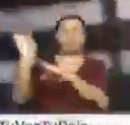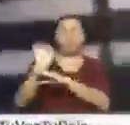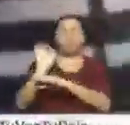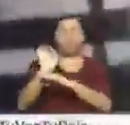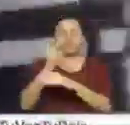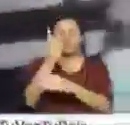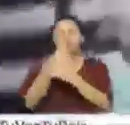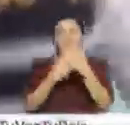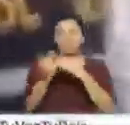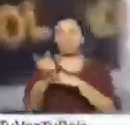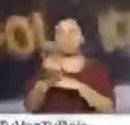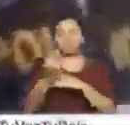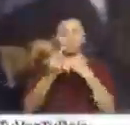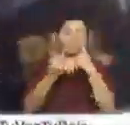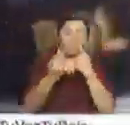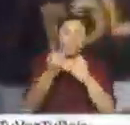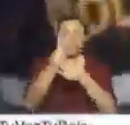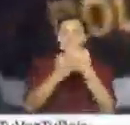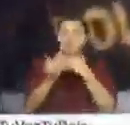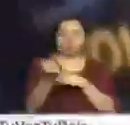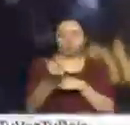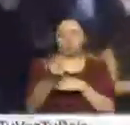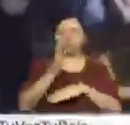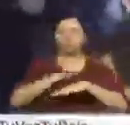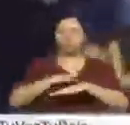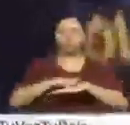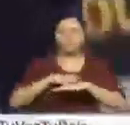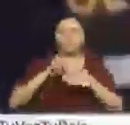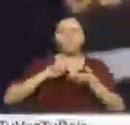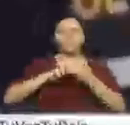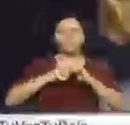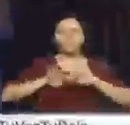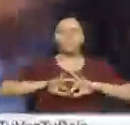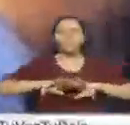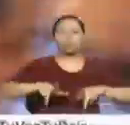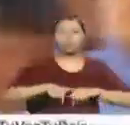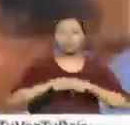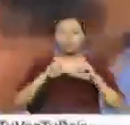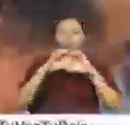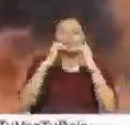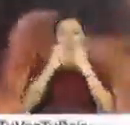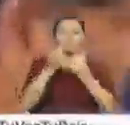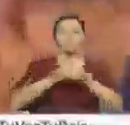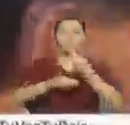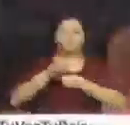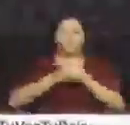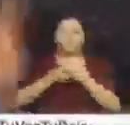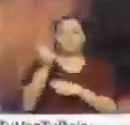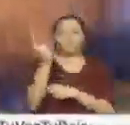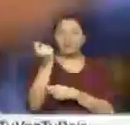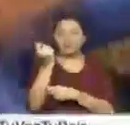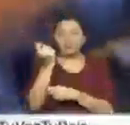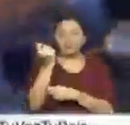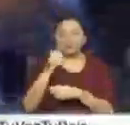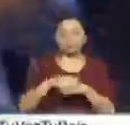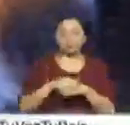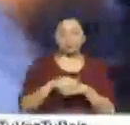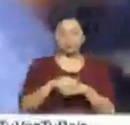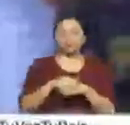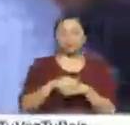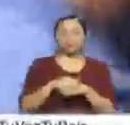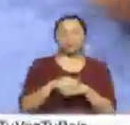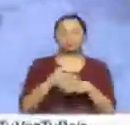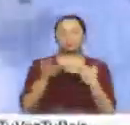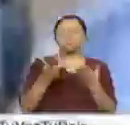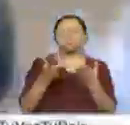Carlos Pareja Adasún, ambos ciudadanos involucrados en la presunta comisión del delito de lavado de activos. La medida aplicada